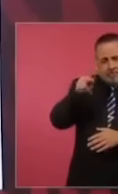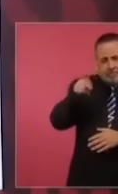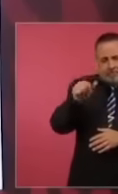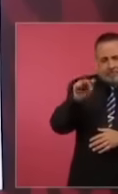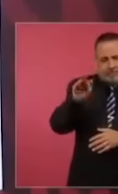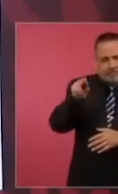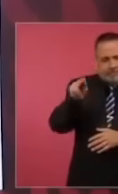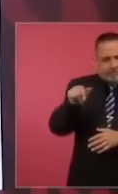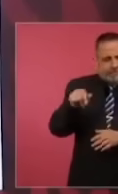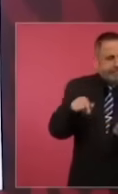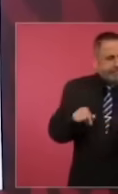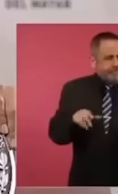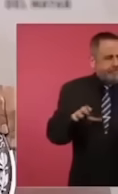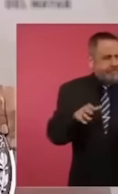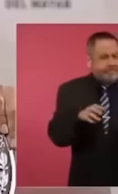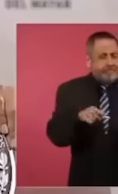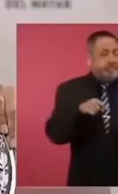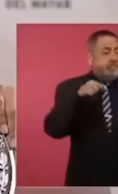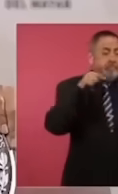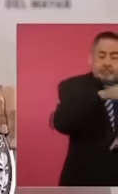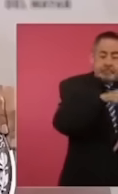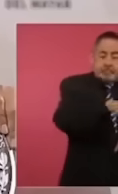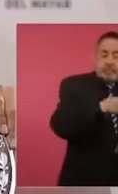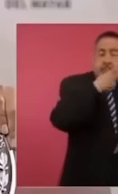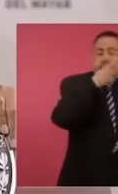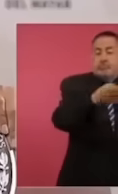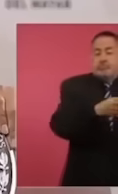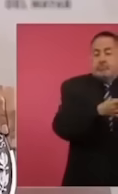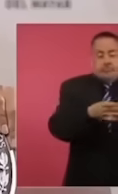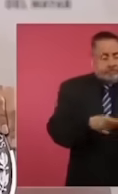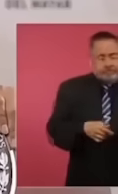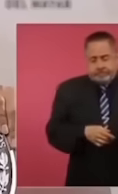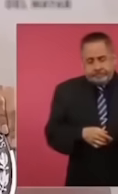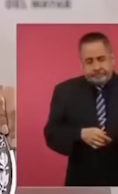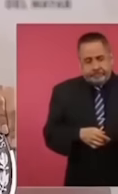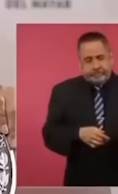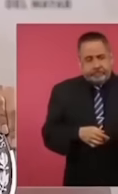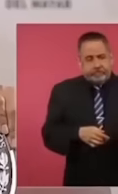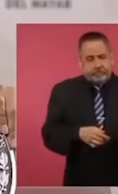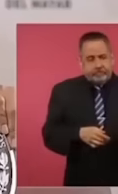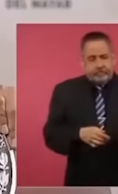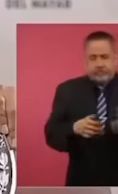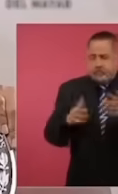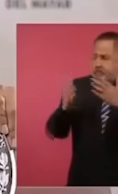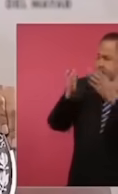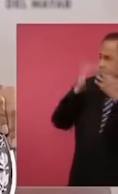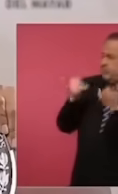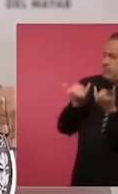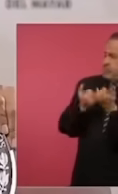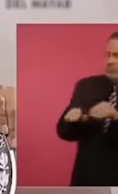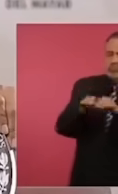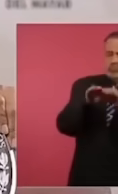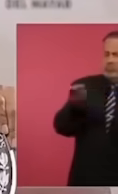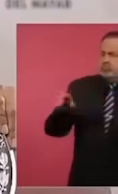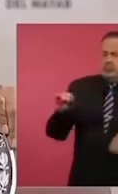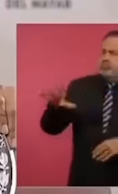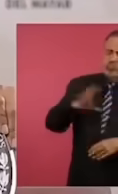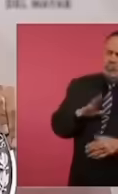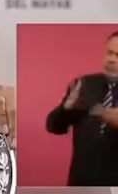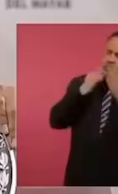en donde sostienen que no hay equidad